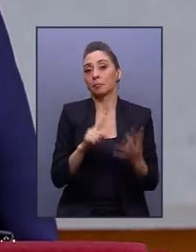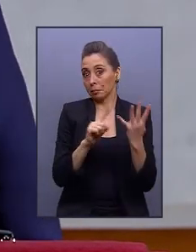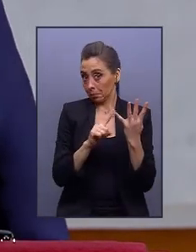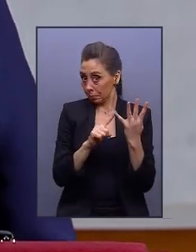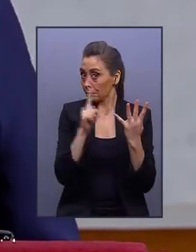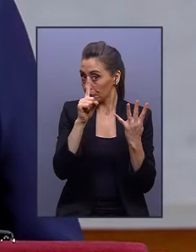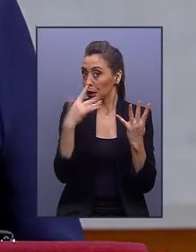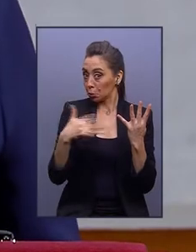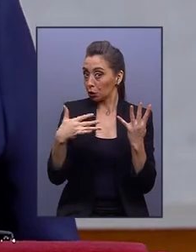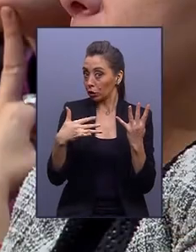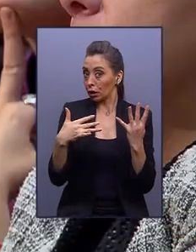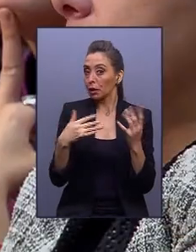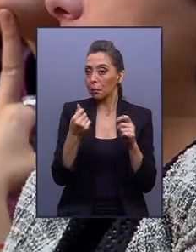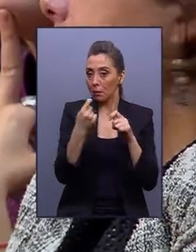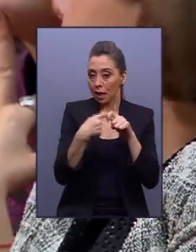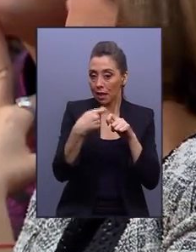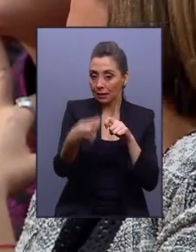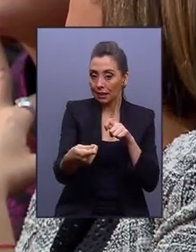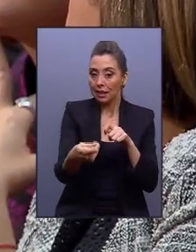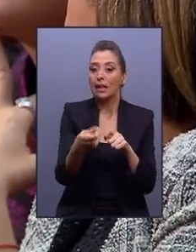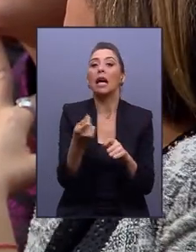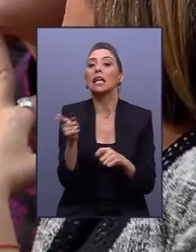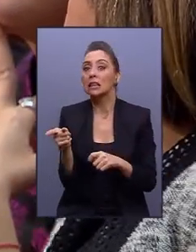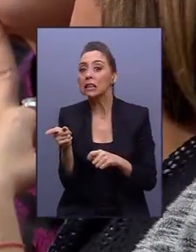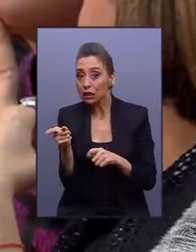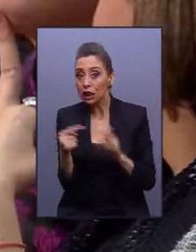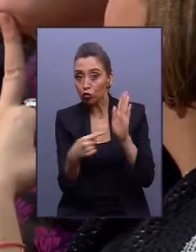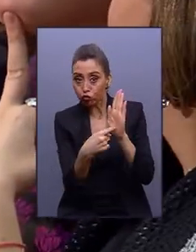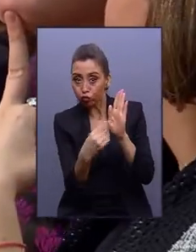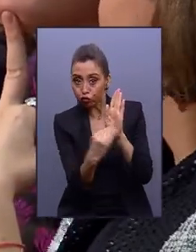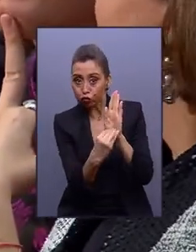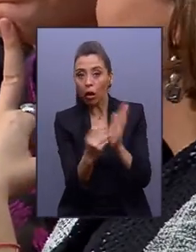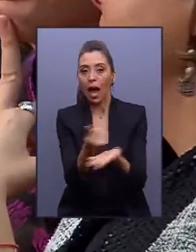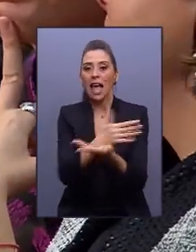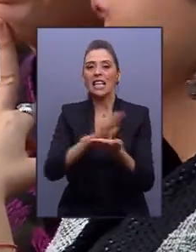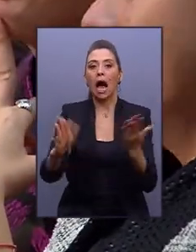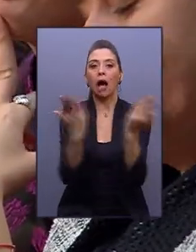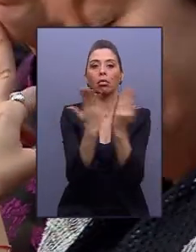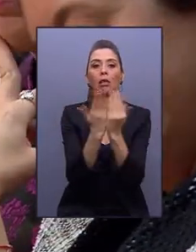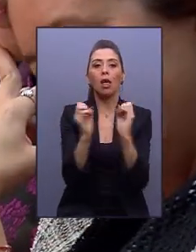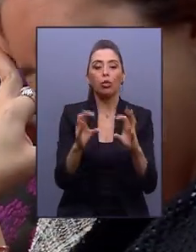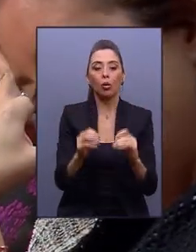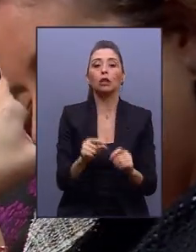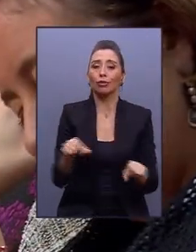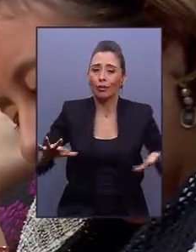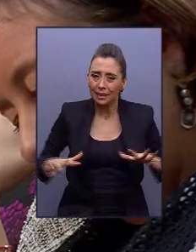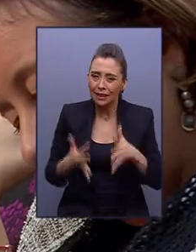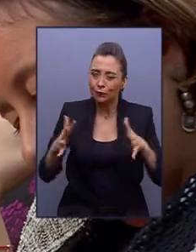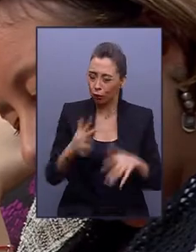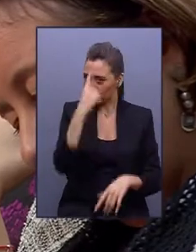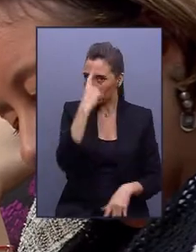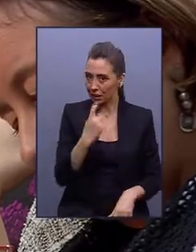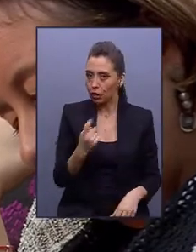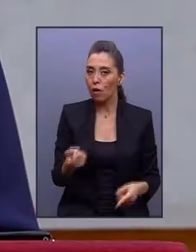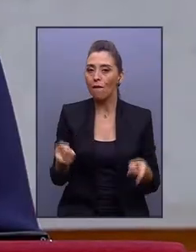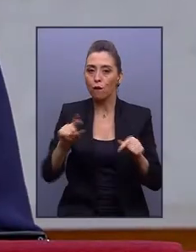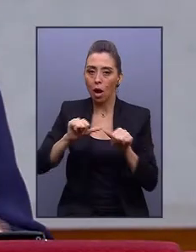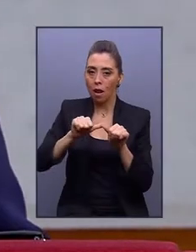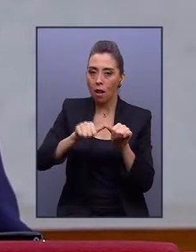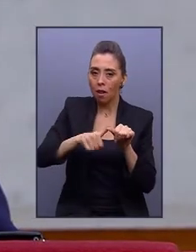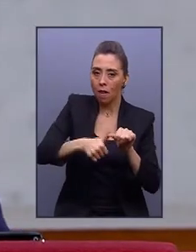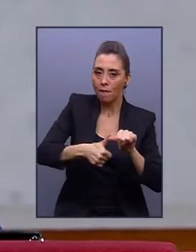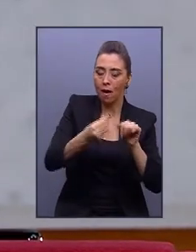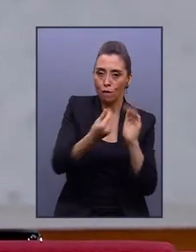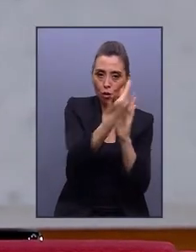es determinante para la asignación de la gratuidad en la educación. Esto es parte de un empeño serio por restablecer la fidelidad y calidad